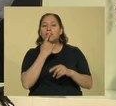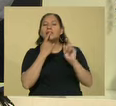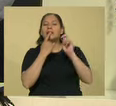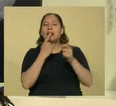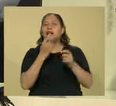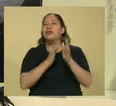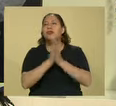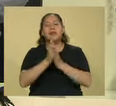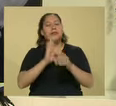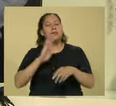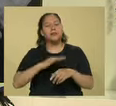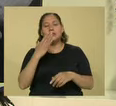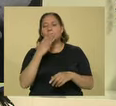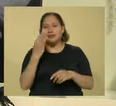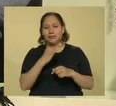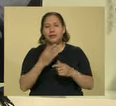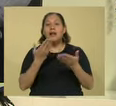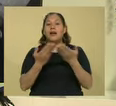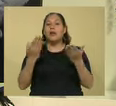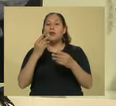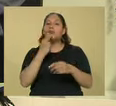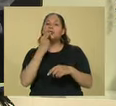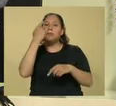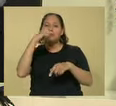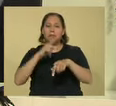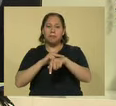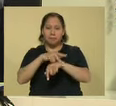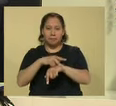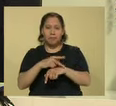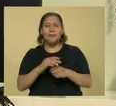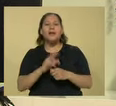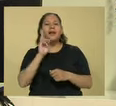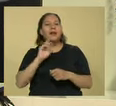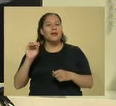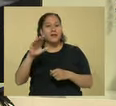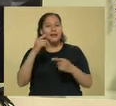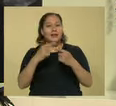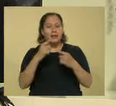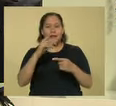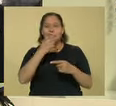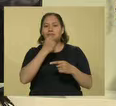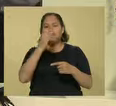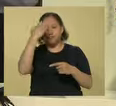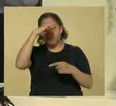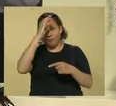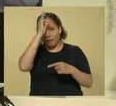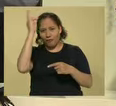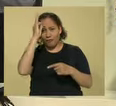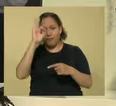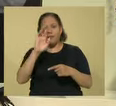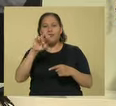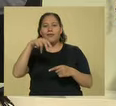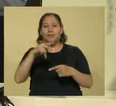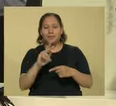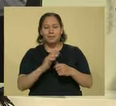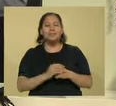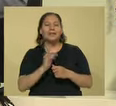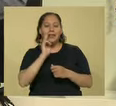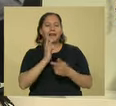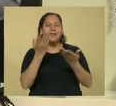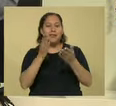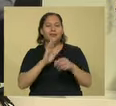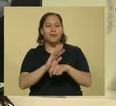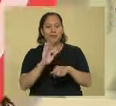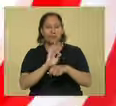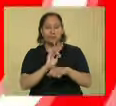del chocolate. Entonces, pero ahora nos vamos a la piel. Exactamente, ¿qué te parece? Vamos a ver la cápsula que nos tiene nuestro experto Juan Carlos Franco. A ver, ¿qué beneficio nos